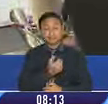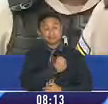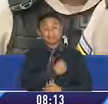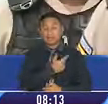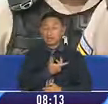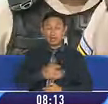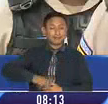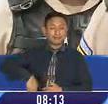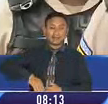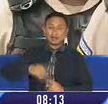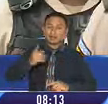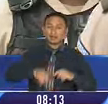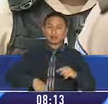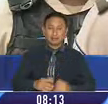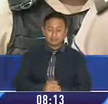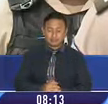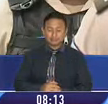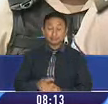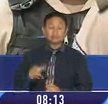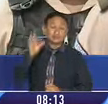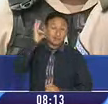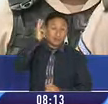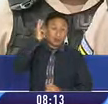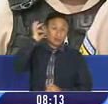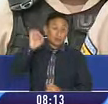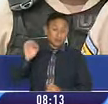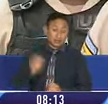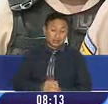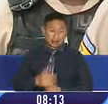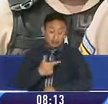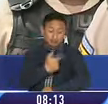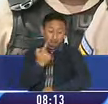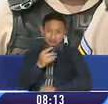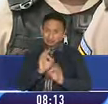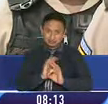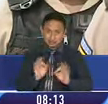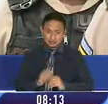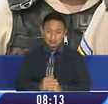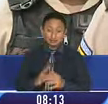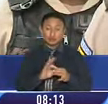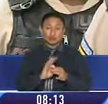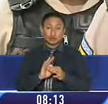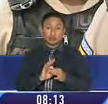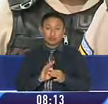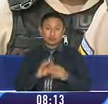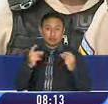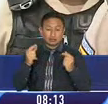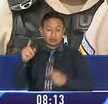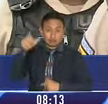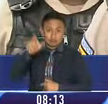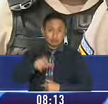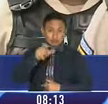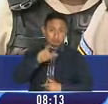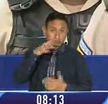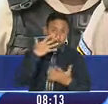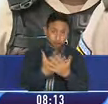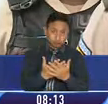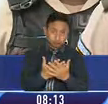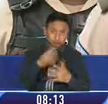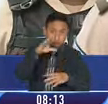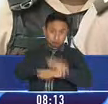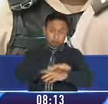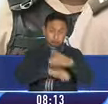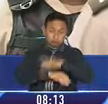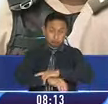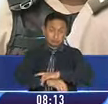tarde. Ventajosamente a la señora no le llegó la detonación y los compañeros pudieron lograr la detención de estos ciudadanos en delito flagrante con